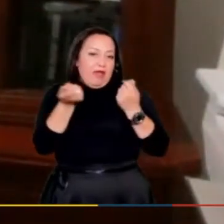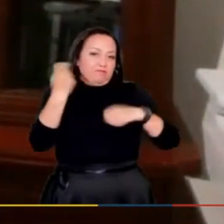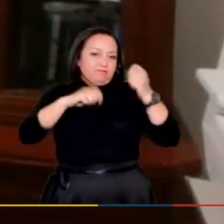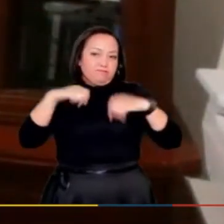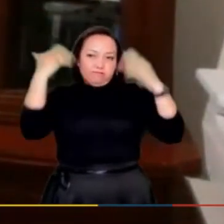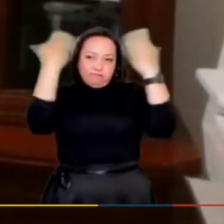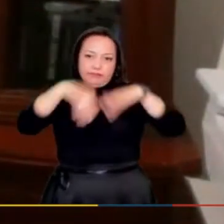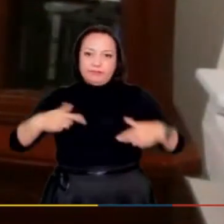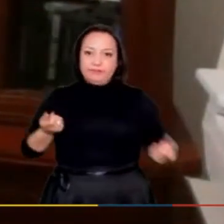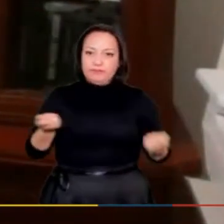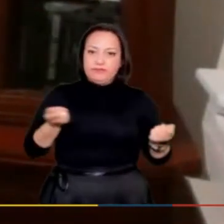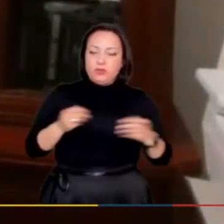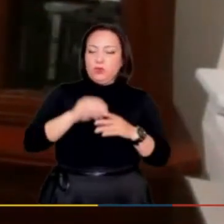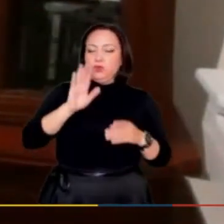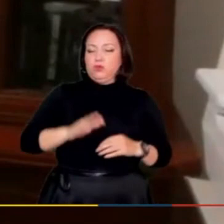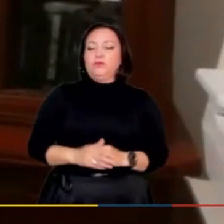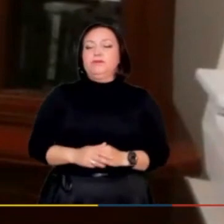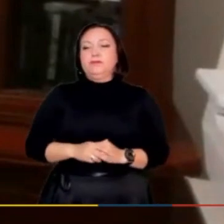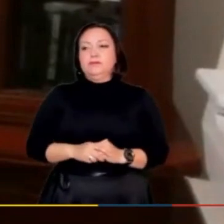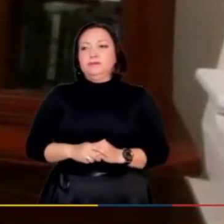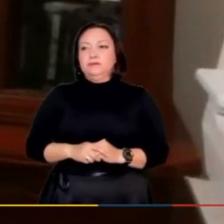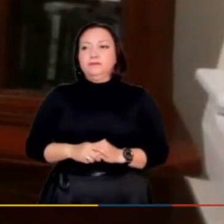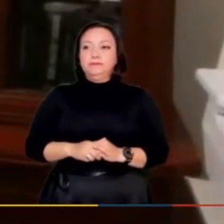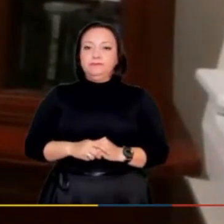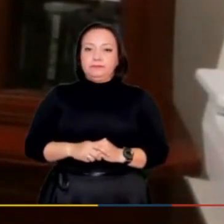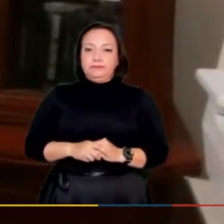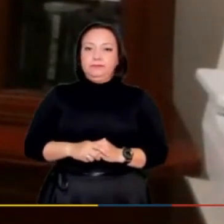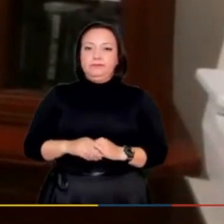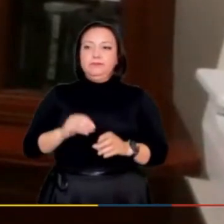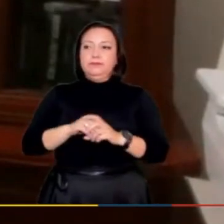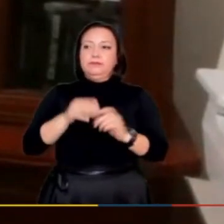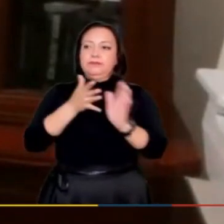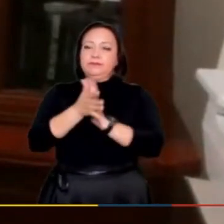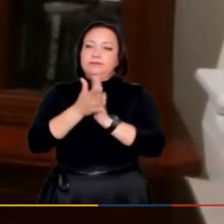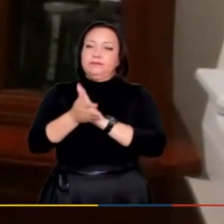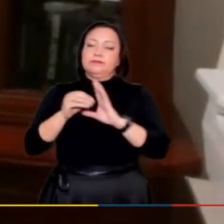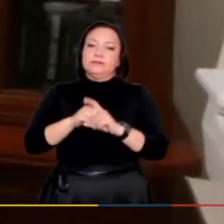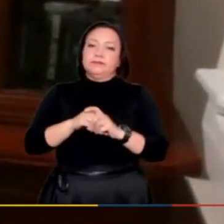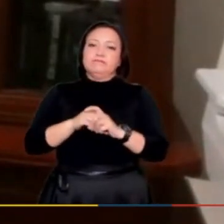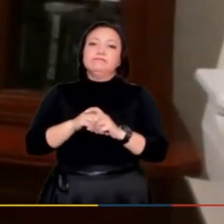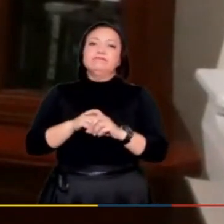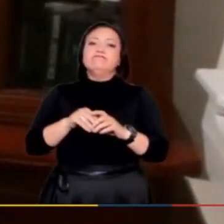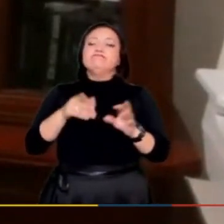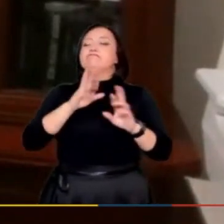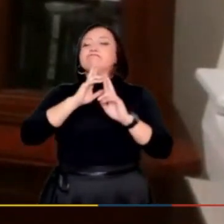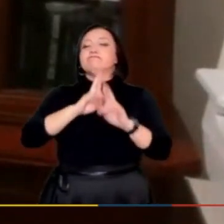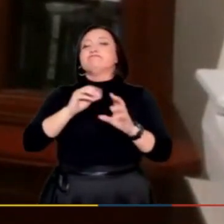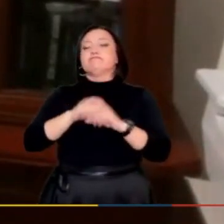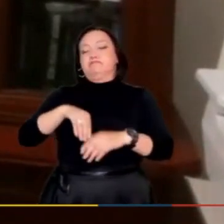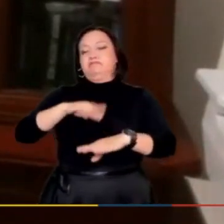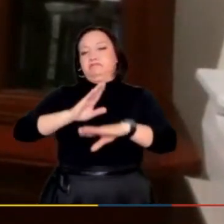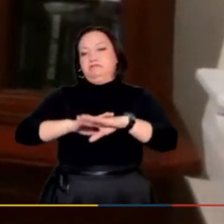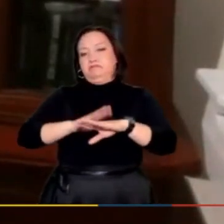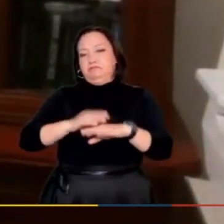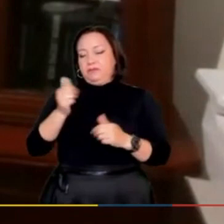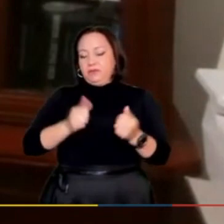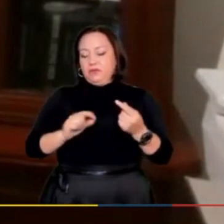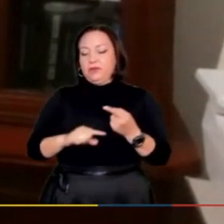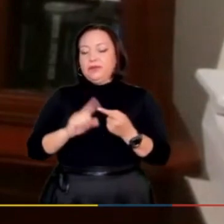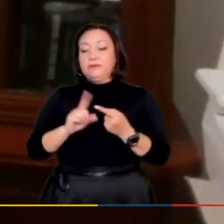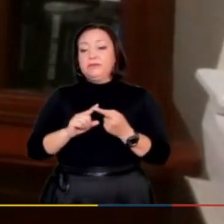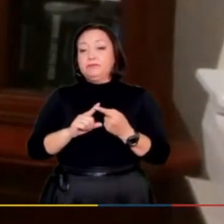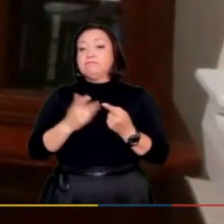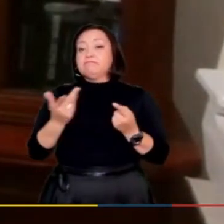terrorismo. Al entrar a despachar los cargos, se advierte, por un lado, que sí hubo